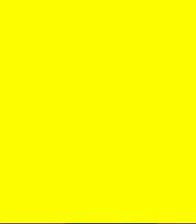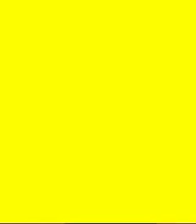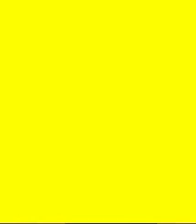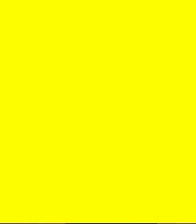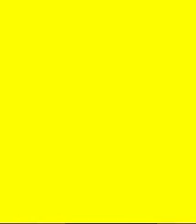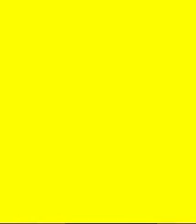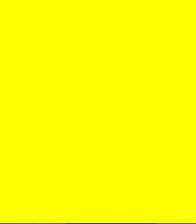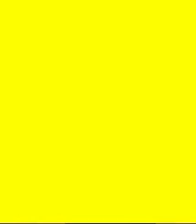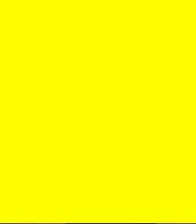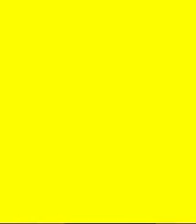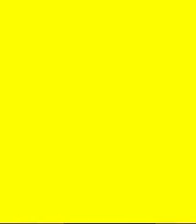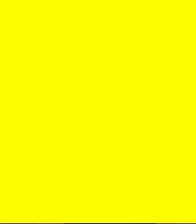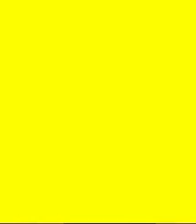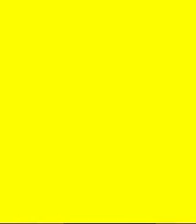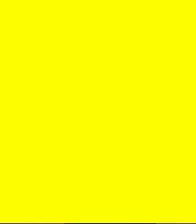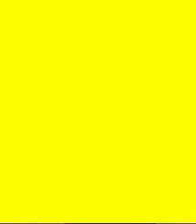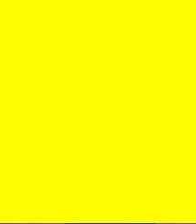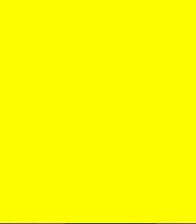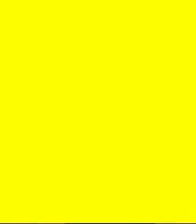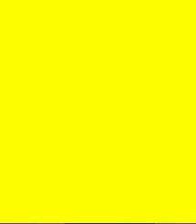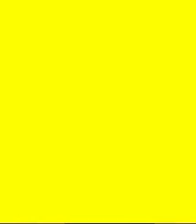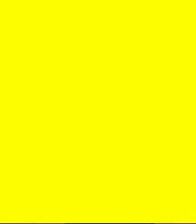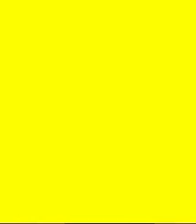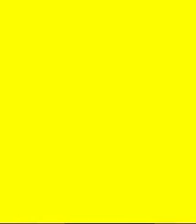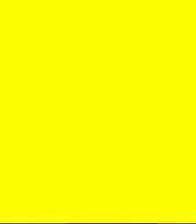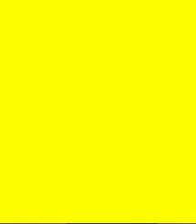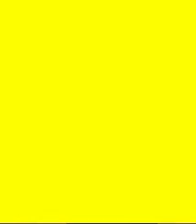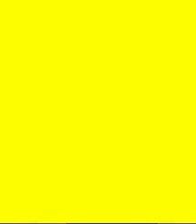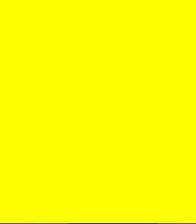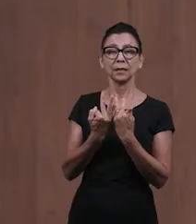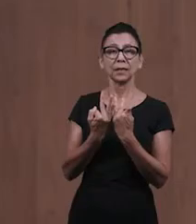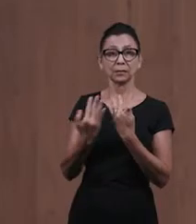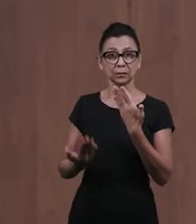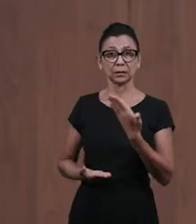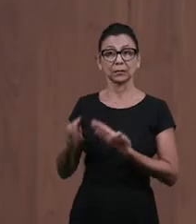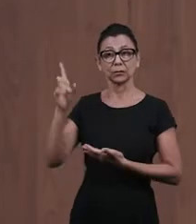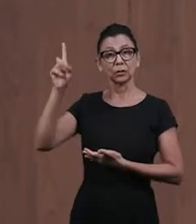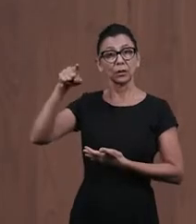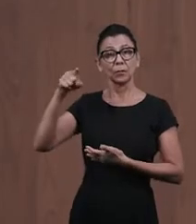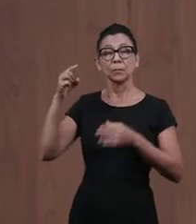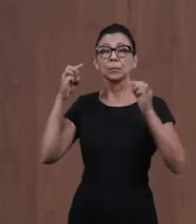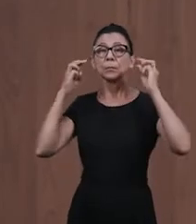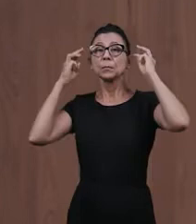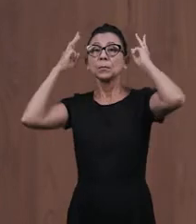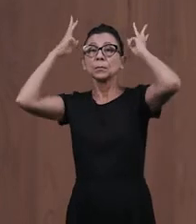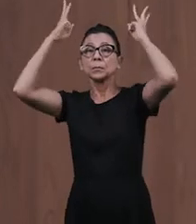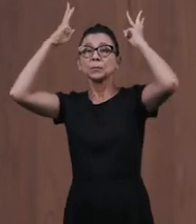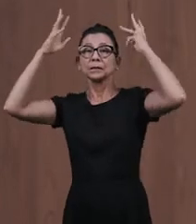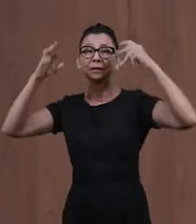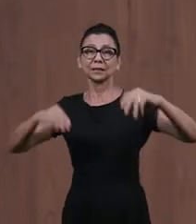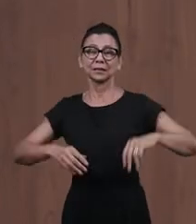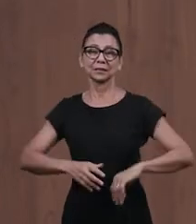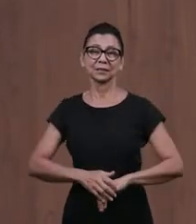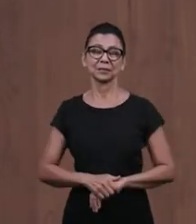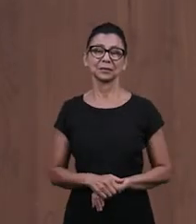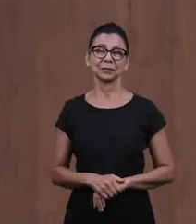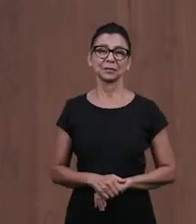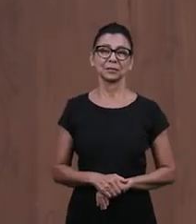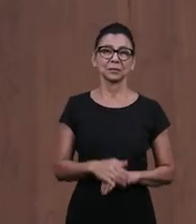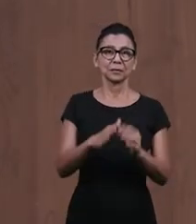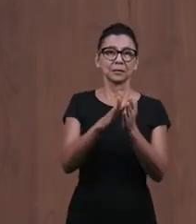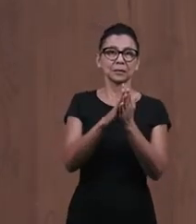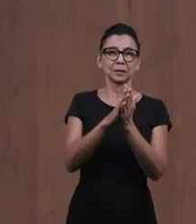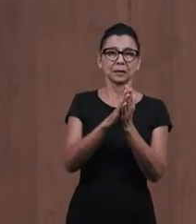familia y hoy vamos a conocer la historia de una familia de un siervo de Dios llamado Moisés. Para eso vamos a abrir